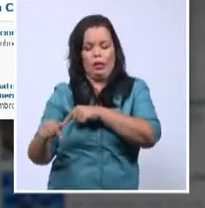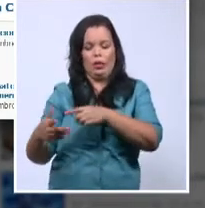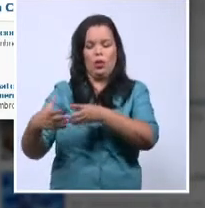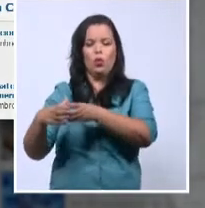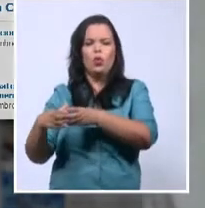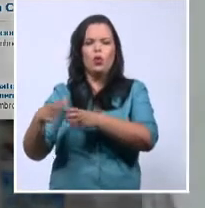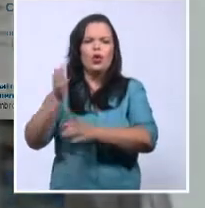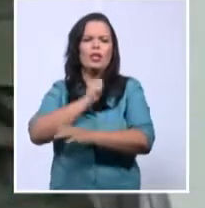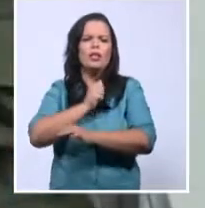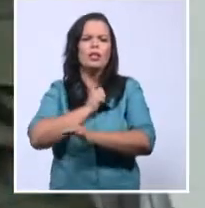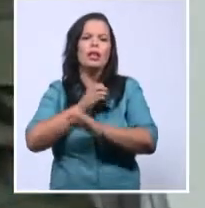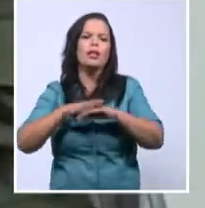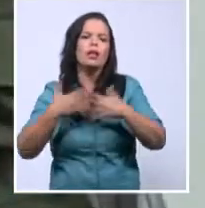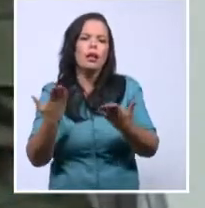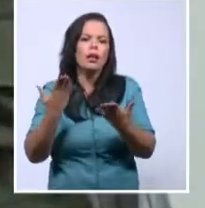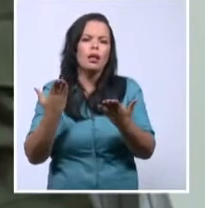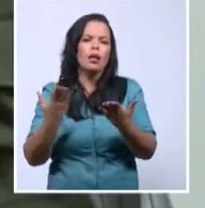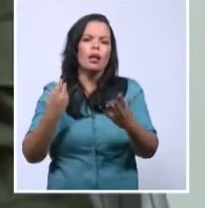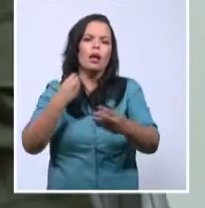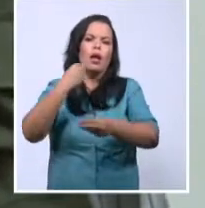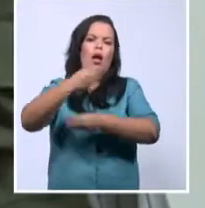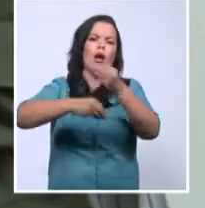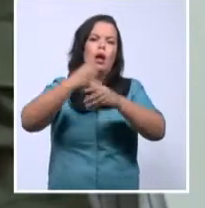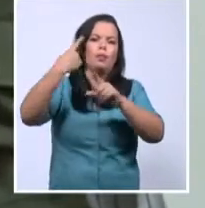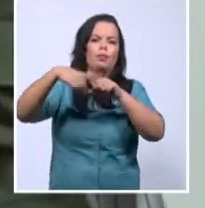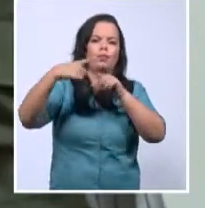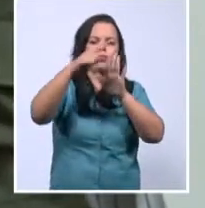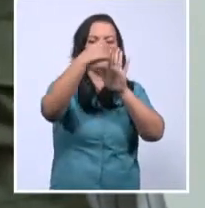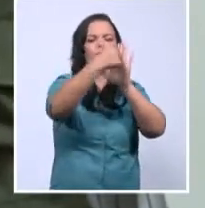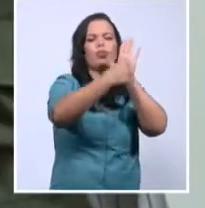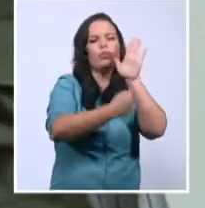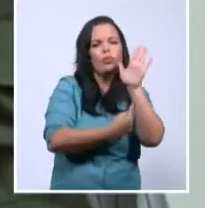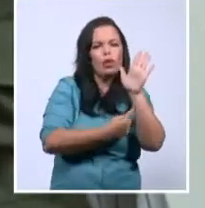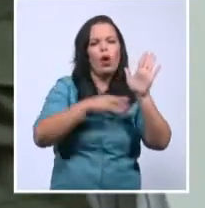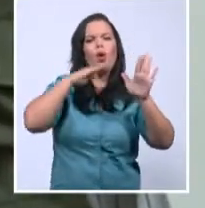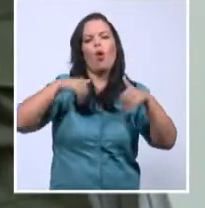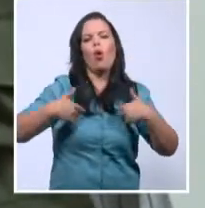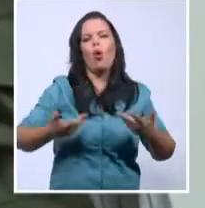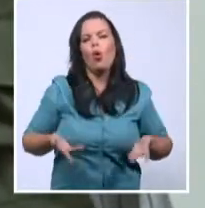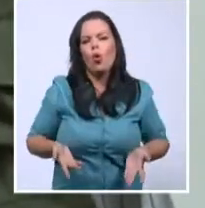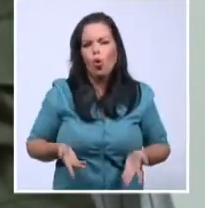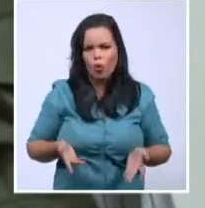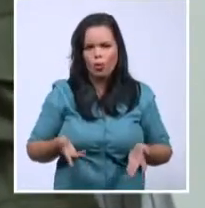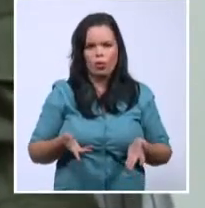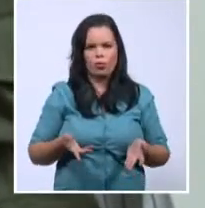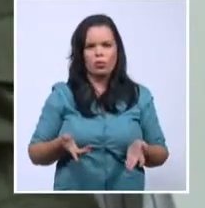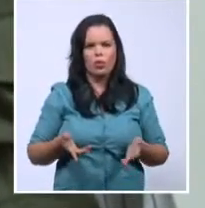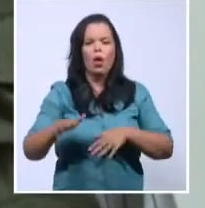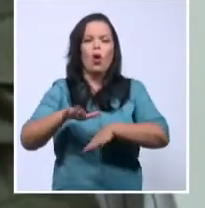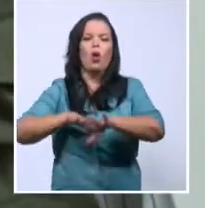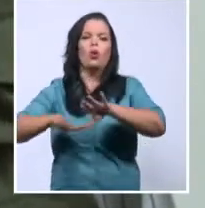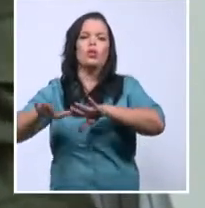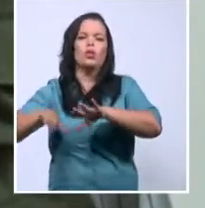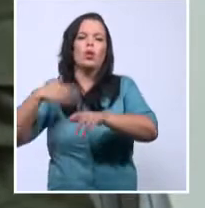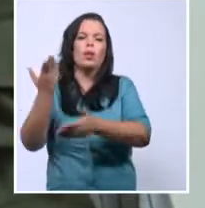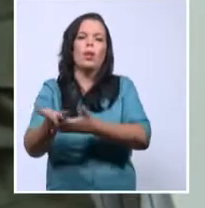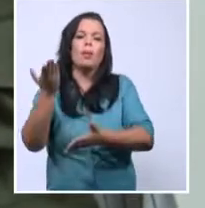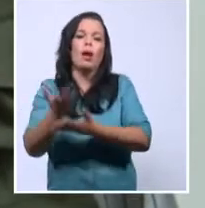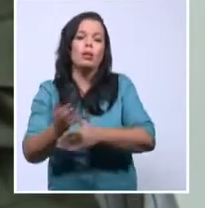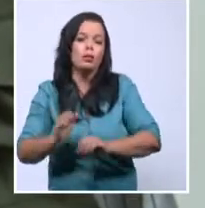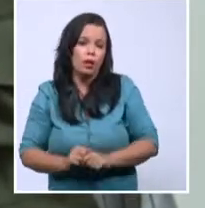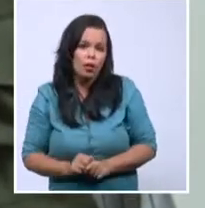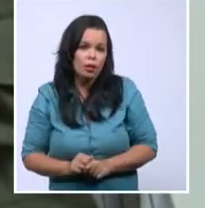establecer condiciones, demandas que no figuraron en los acuerdos iniciales porque incluye alteraciones incluso en las